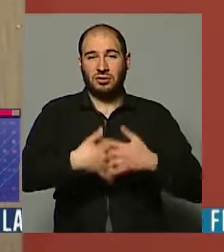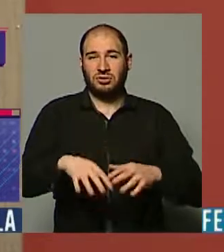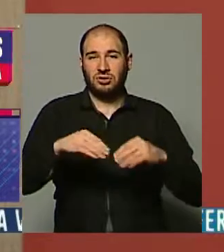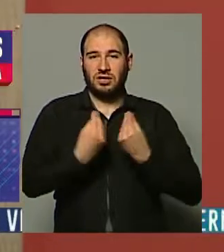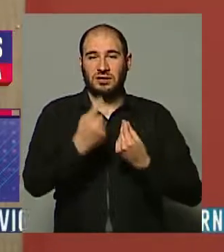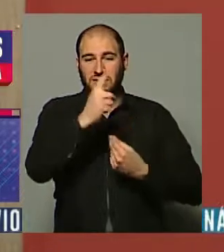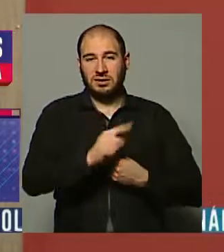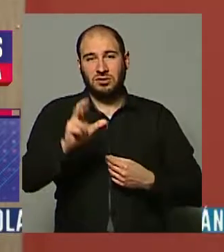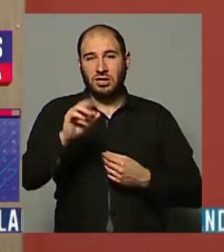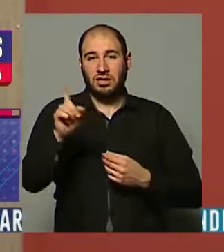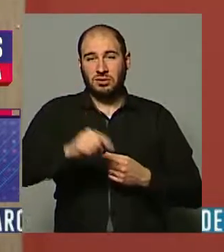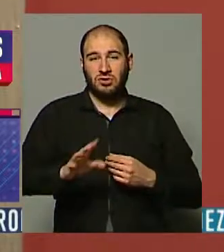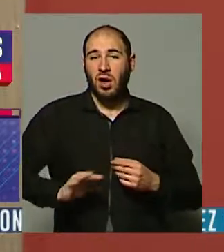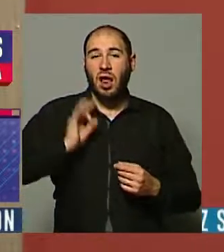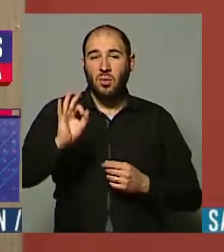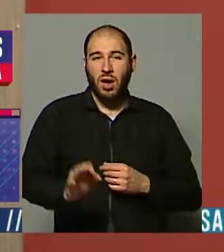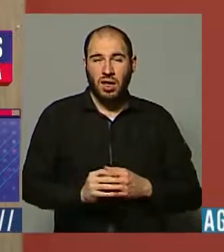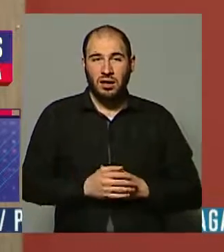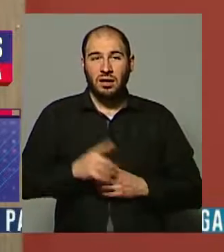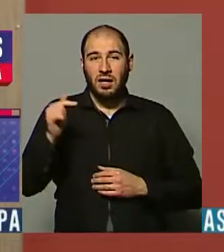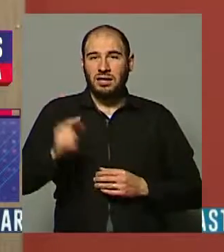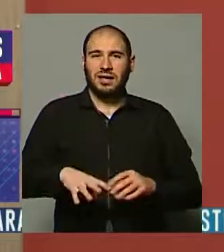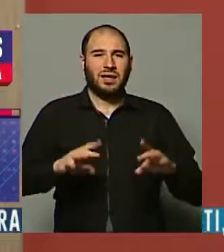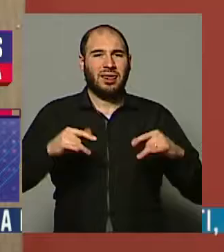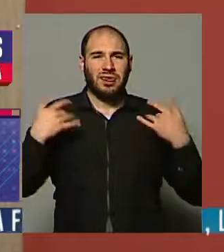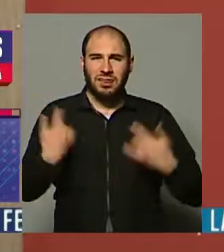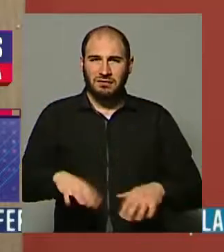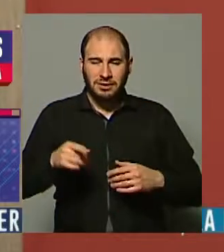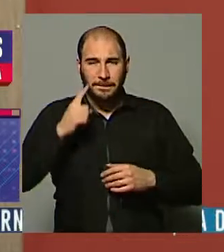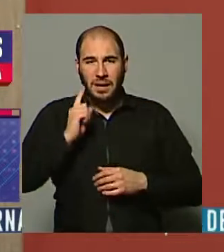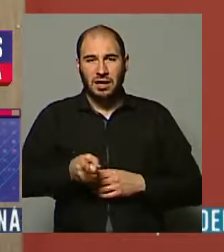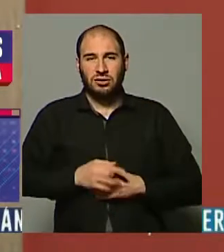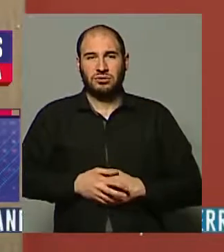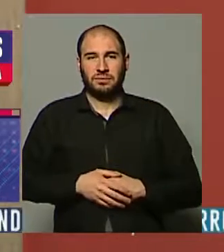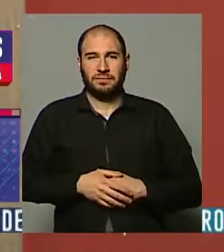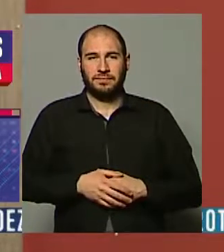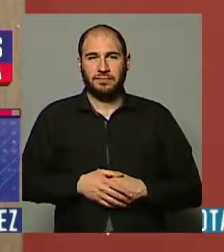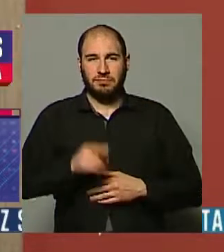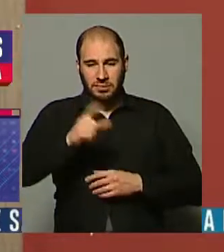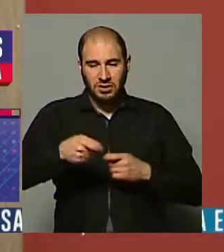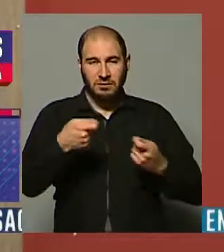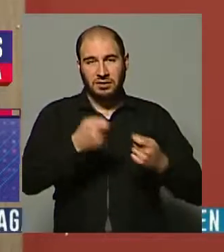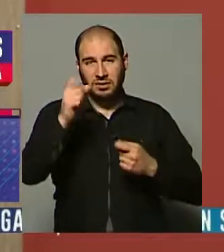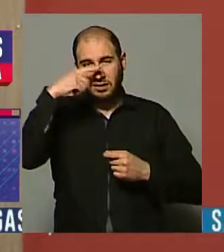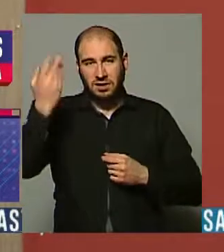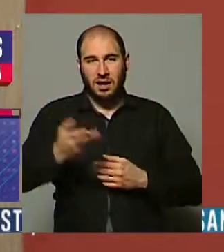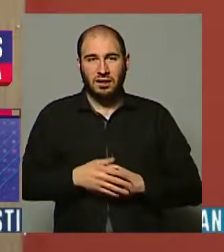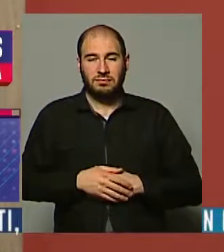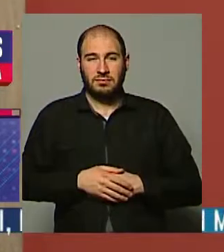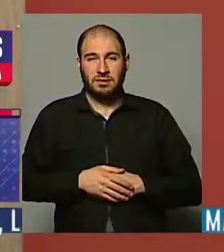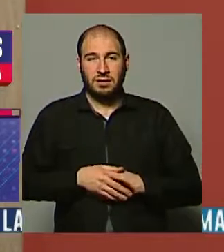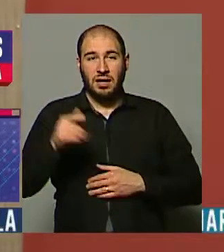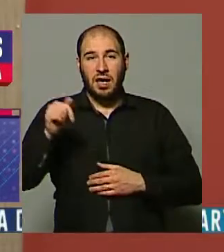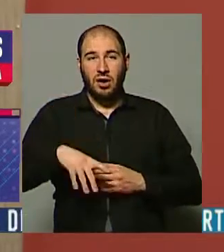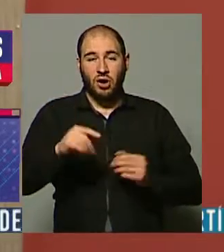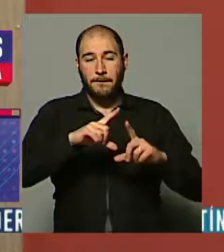del 130% anual, lo cual luce sumamente difícil y eso es lo peligroso y eso es lo que ven los inversores extranjeros. Por eso se